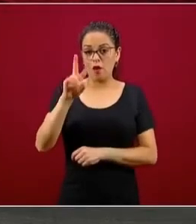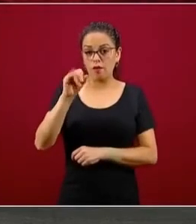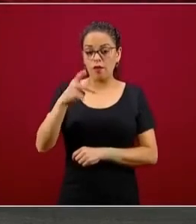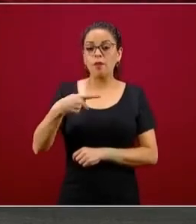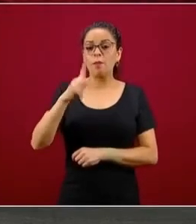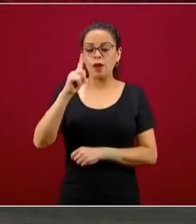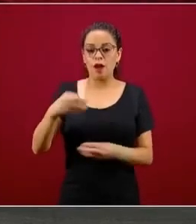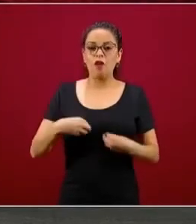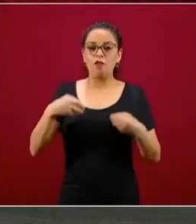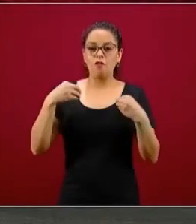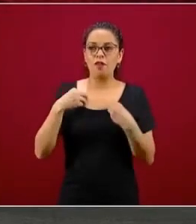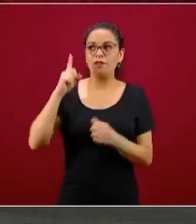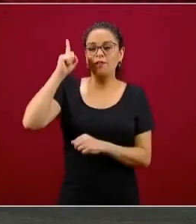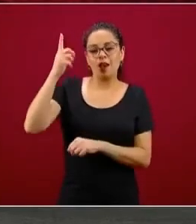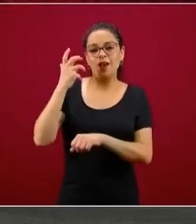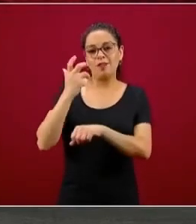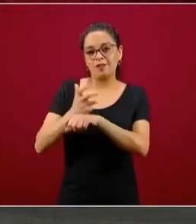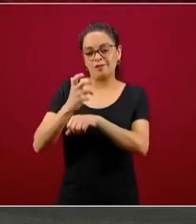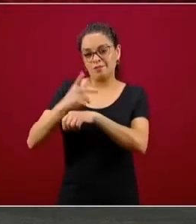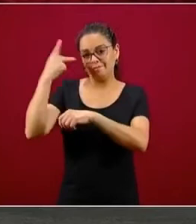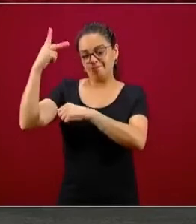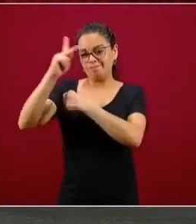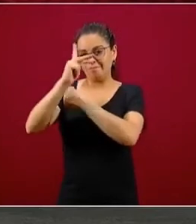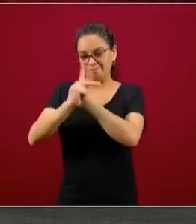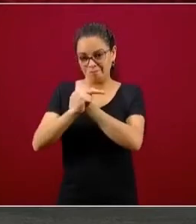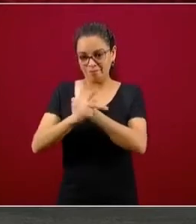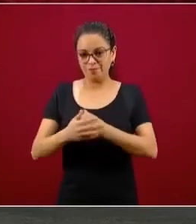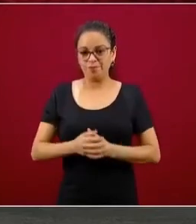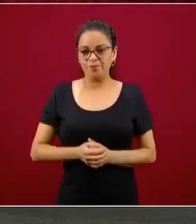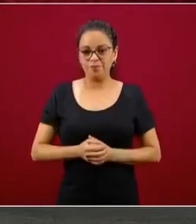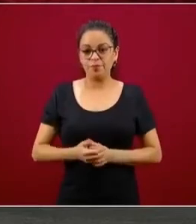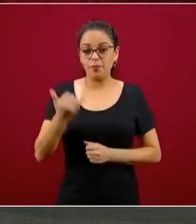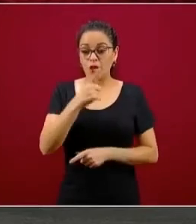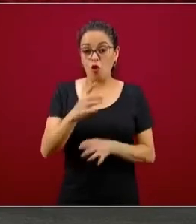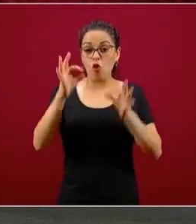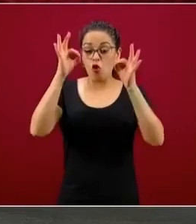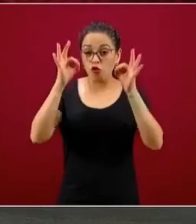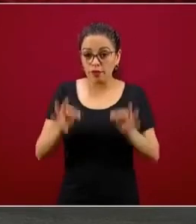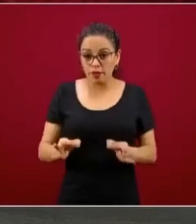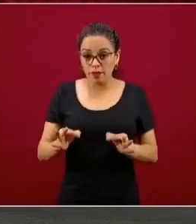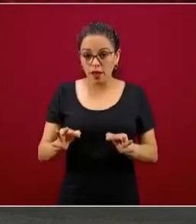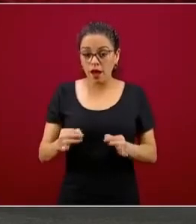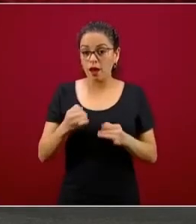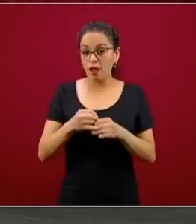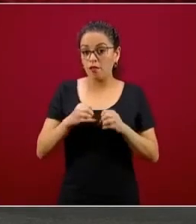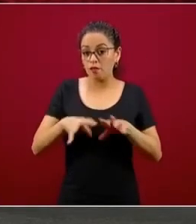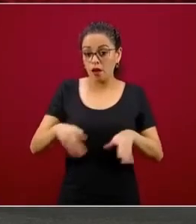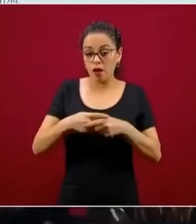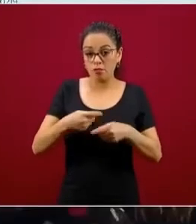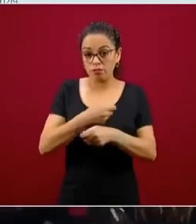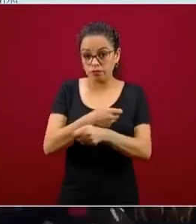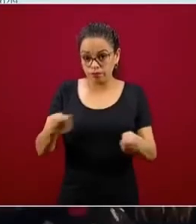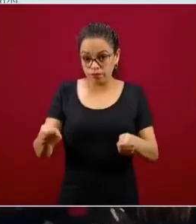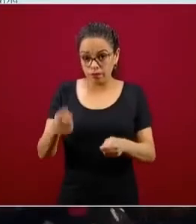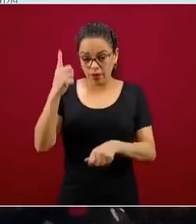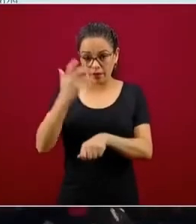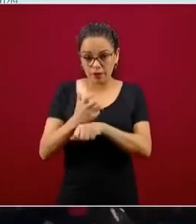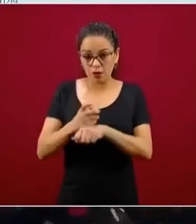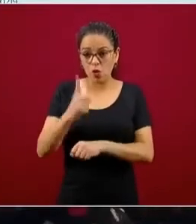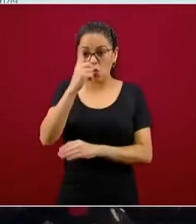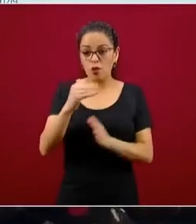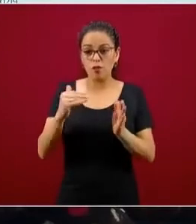Unidos, y el número total de casos que oficialmente ha informado Estados Unidos, que son